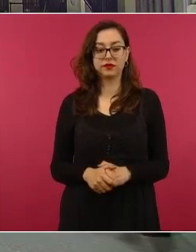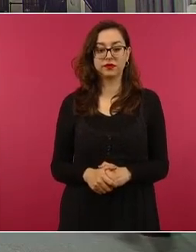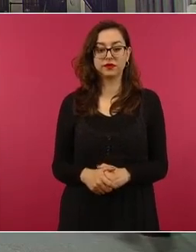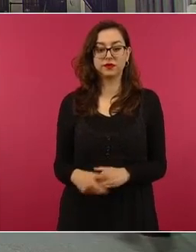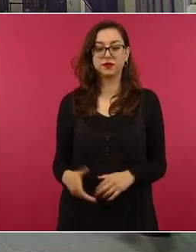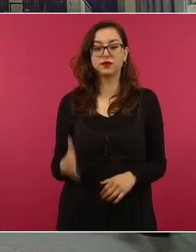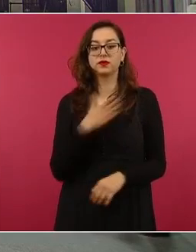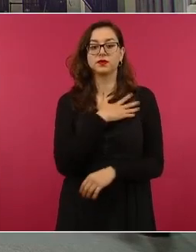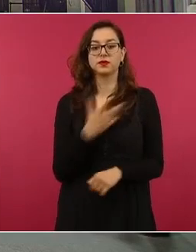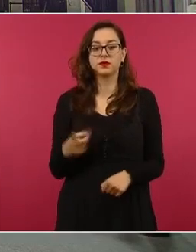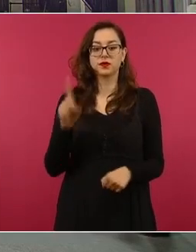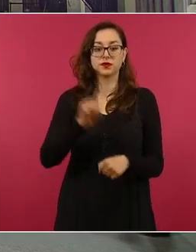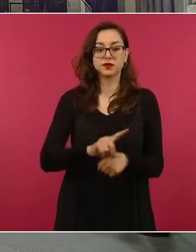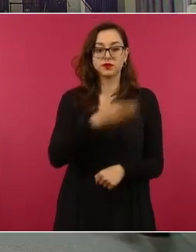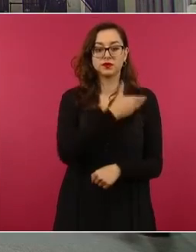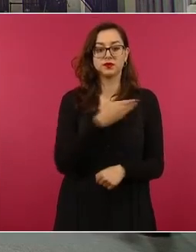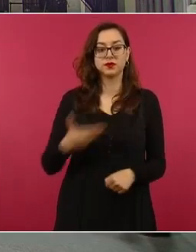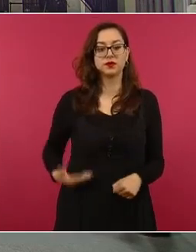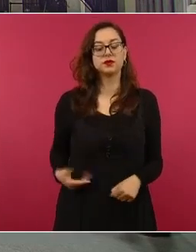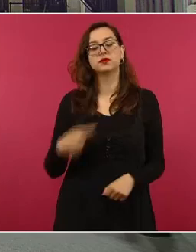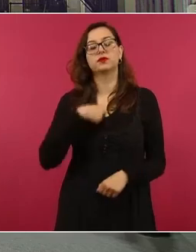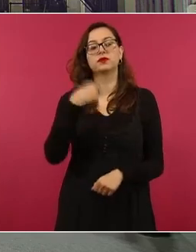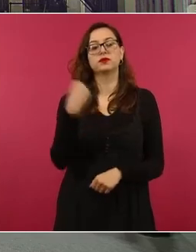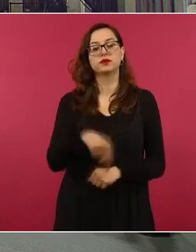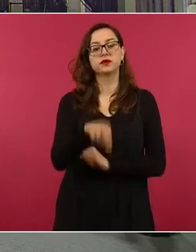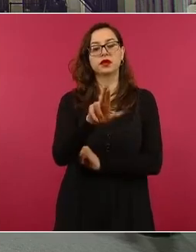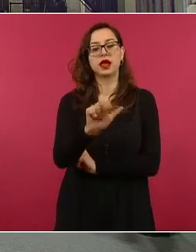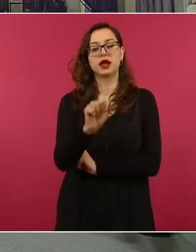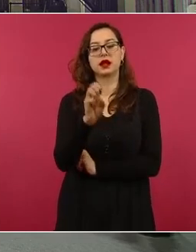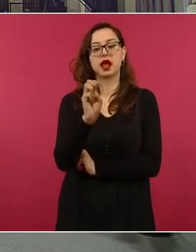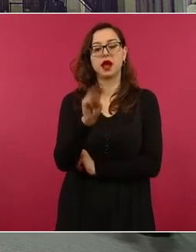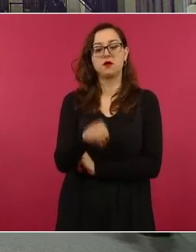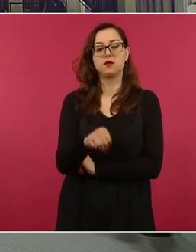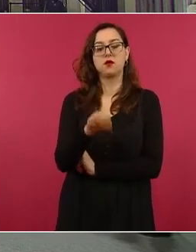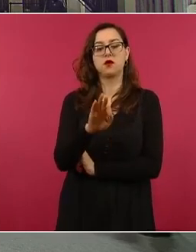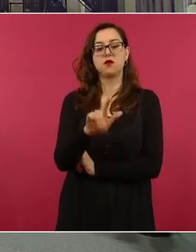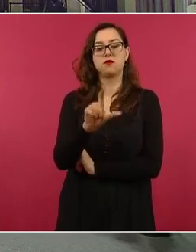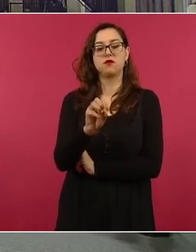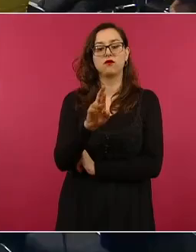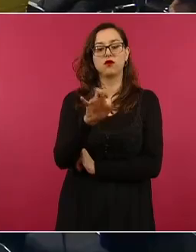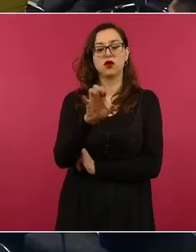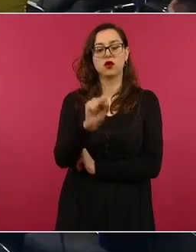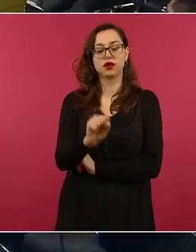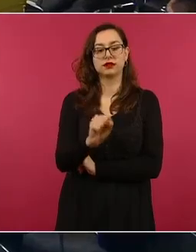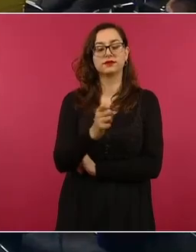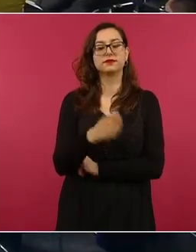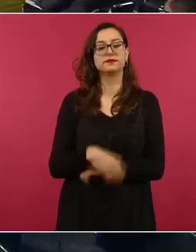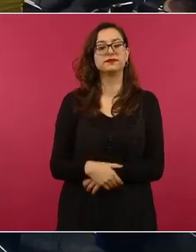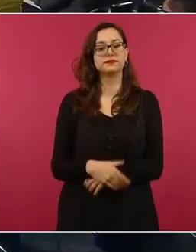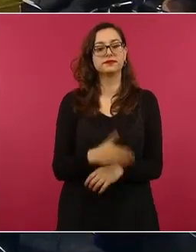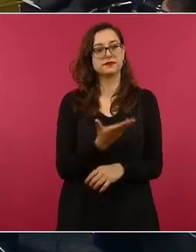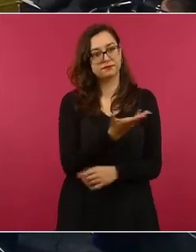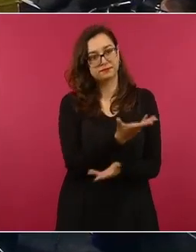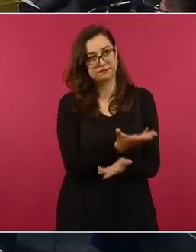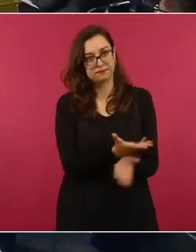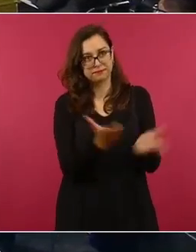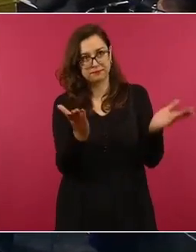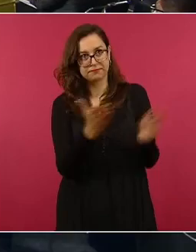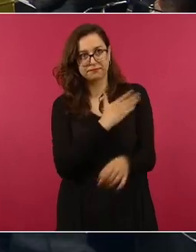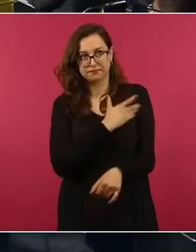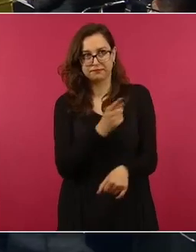Muy buenos días, presidente. Ramón Flores, del Centinela Informa de Humanoid, y funcionarios que lo acompañan.